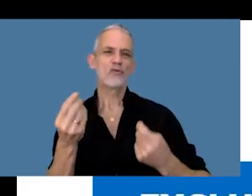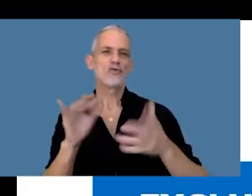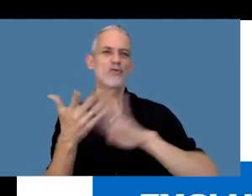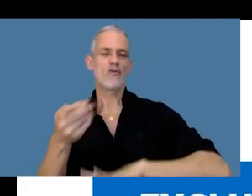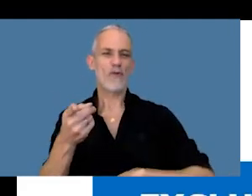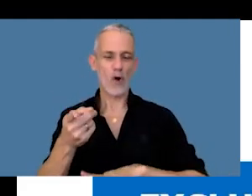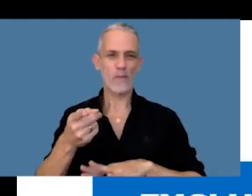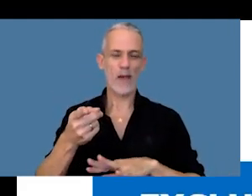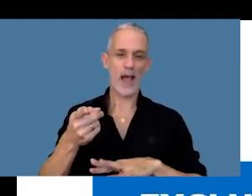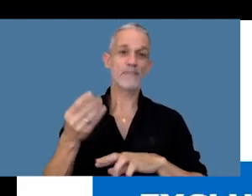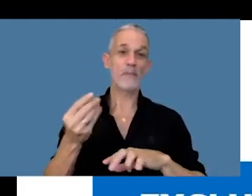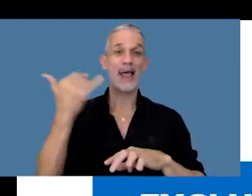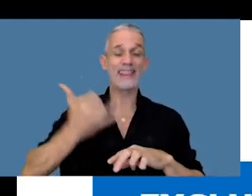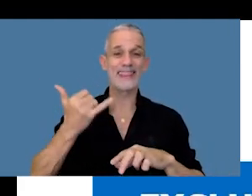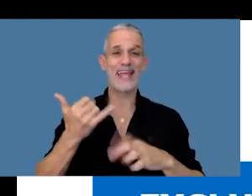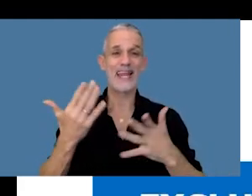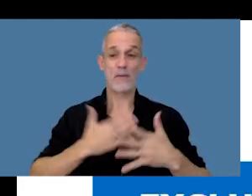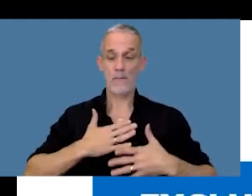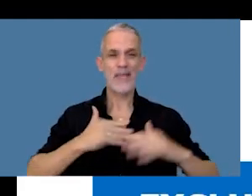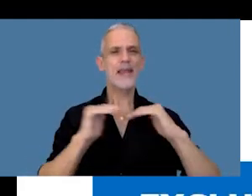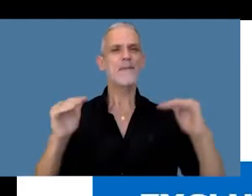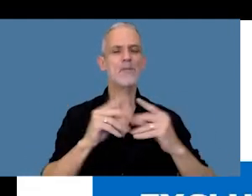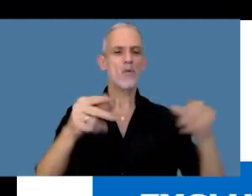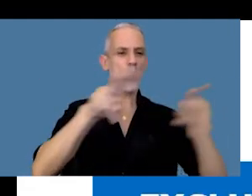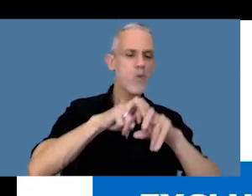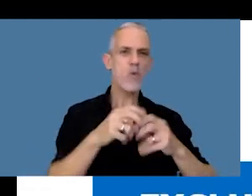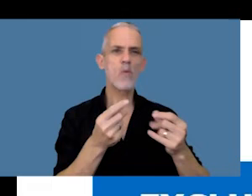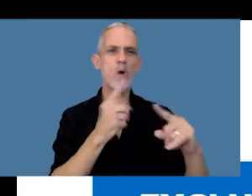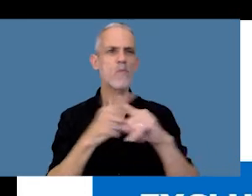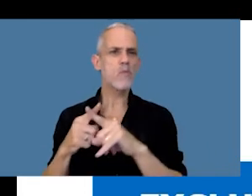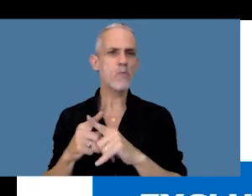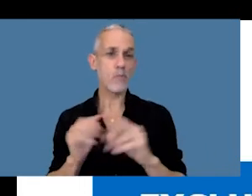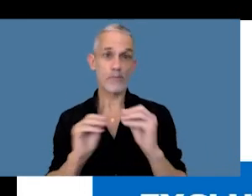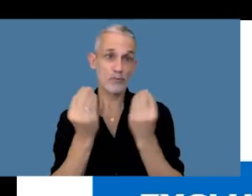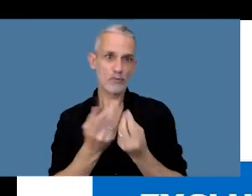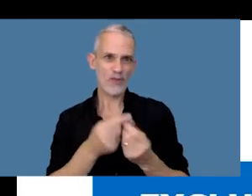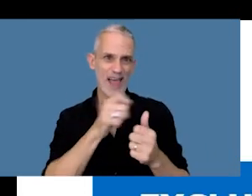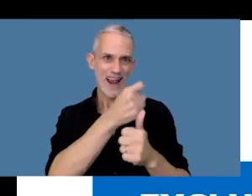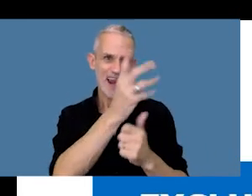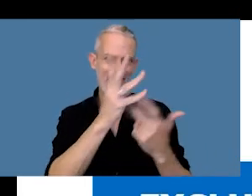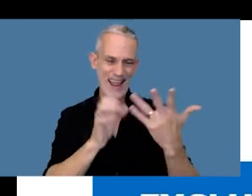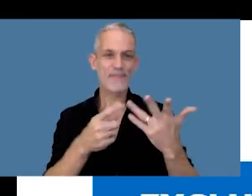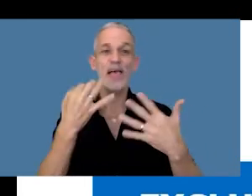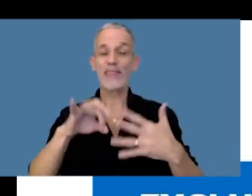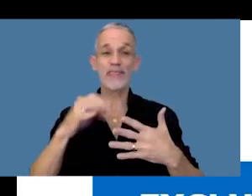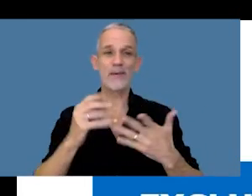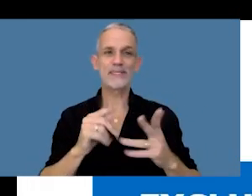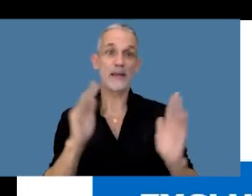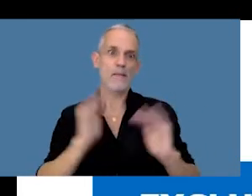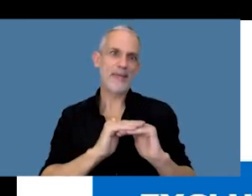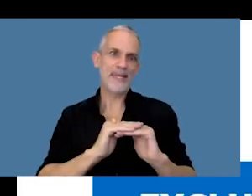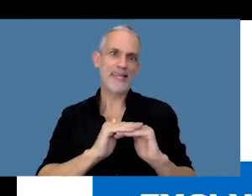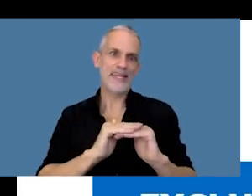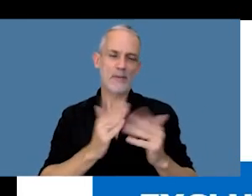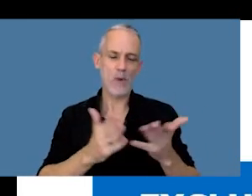para tener mi nivel de tributación correspondiente, que en este caso debería ser el más pequeño. Y